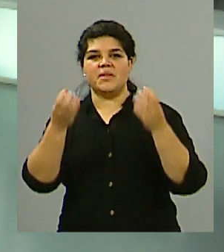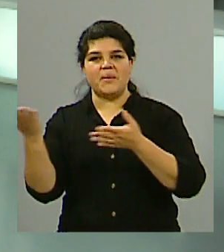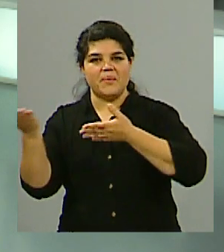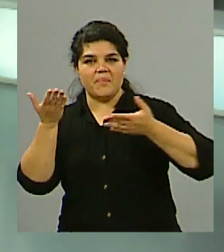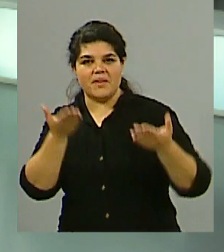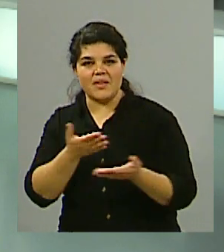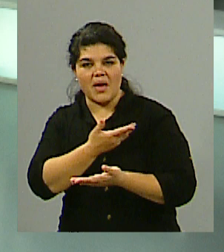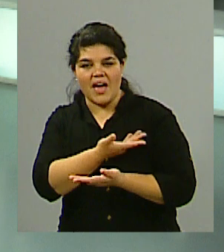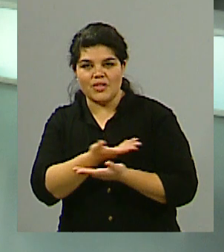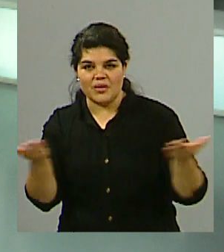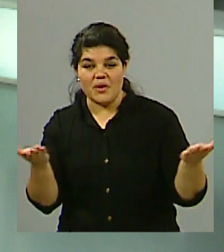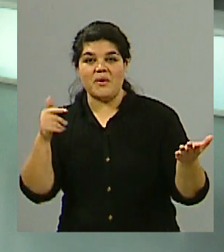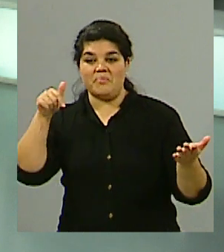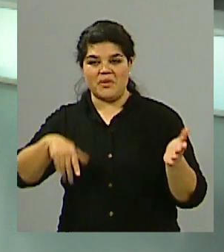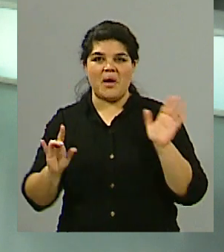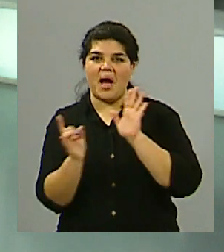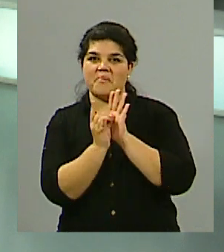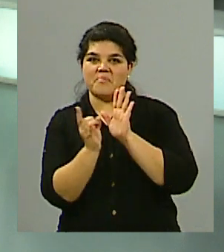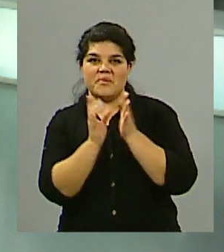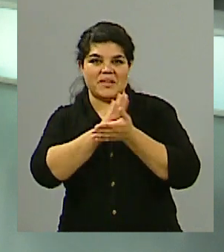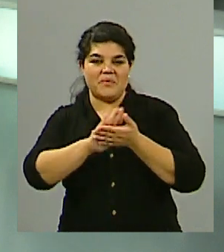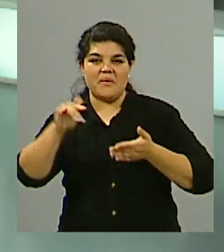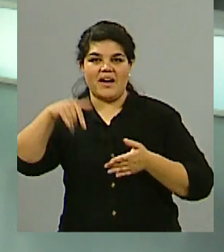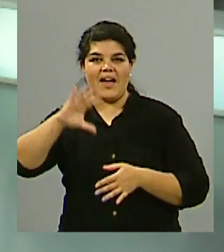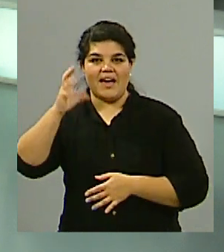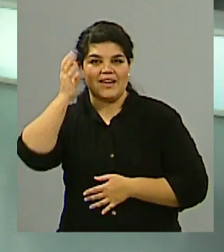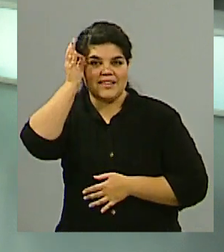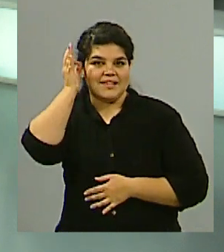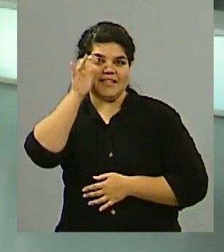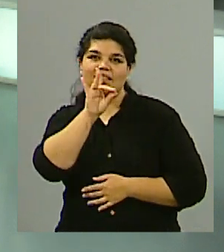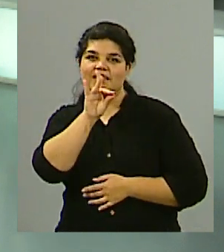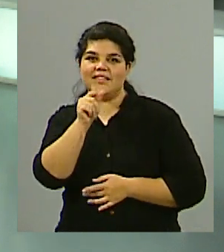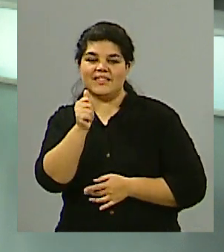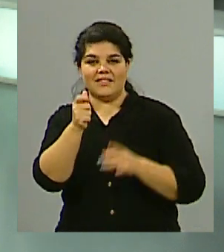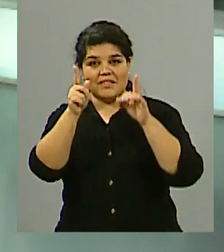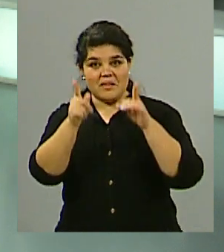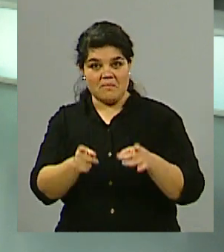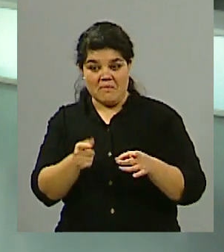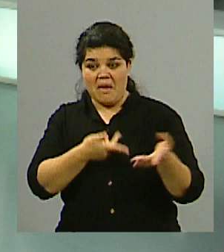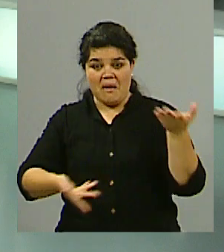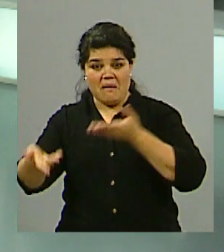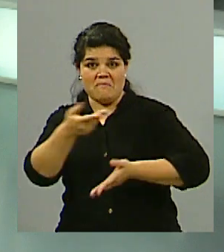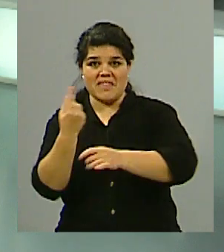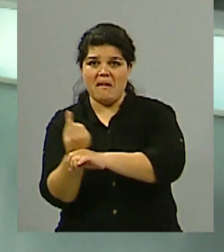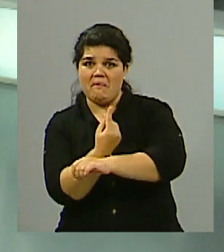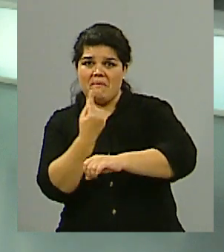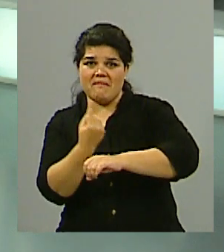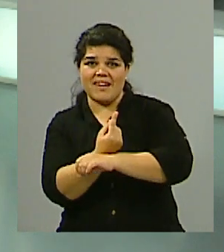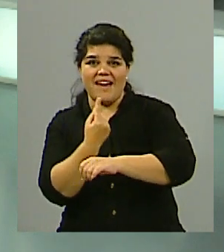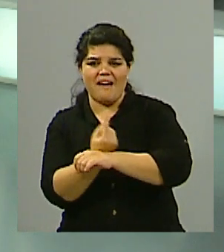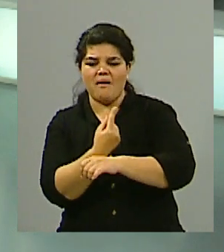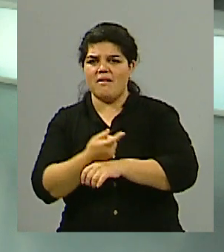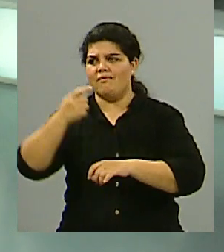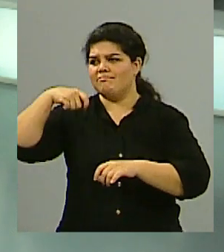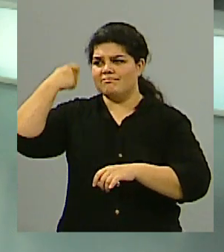Bienvenidas, bienvenidos a esta nueva edición de Apuntes. Aquí estamos en el 30 de la TDA para compartir con ustedes durante la próxima hora un programa realmente